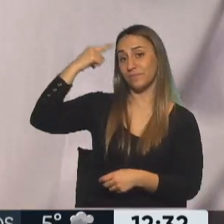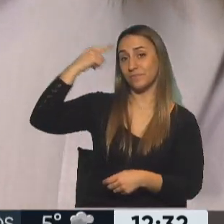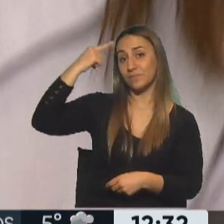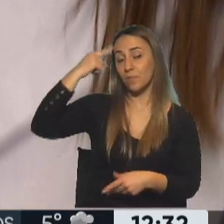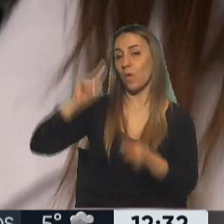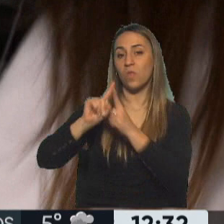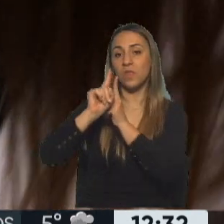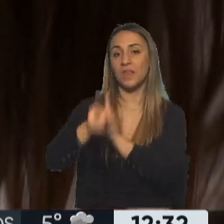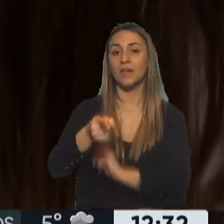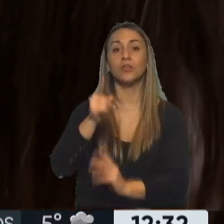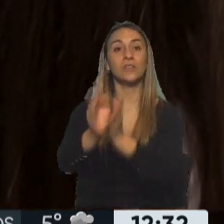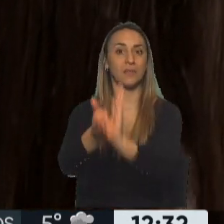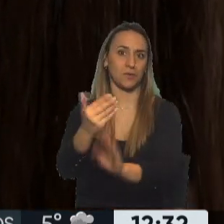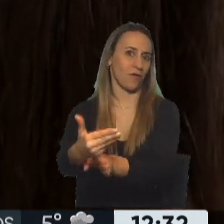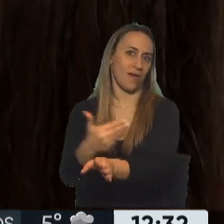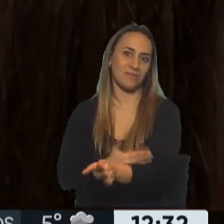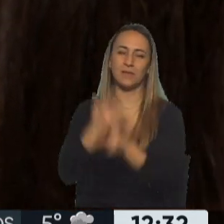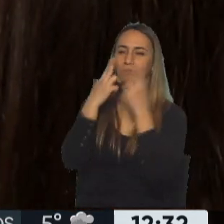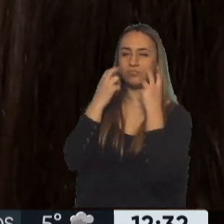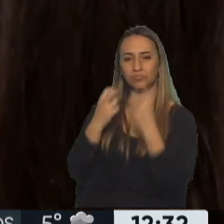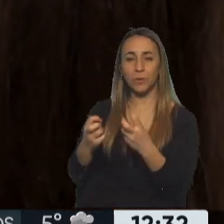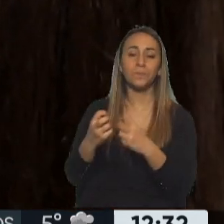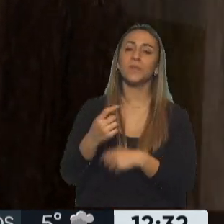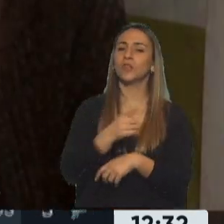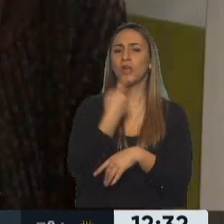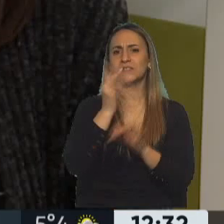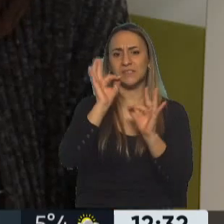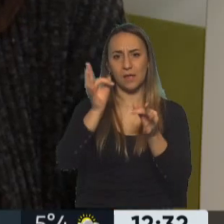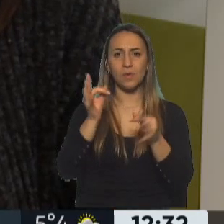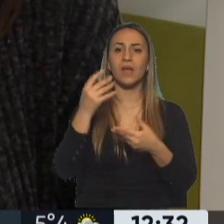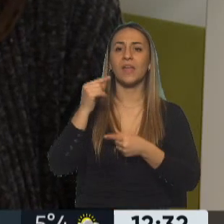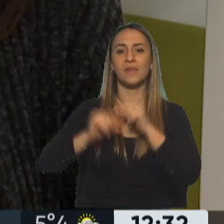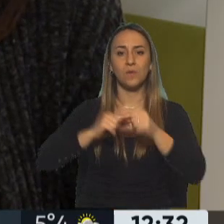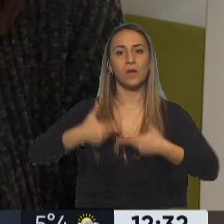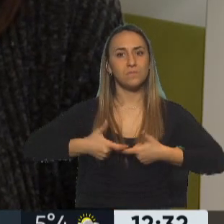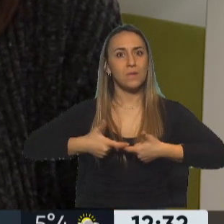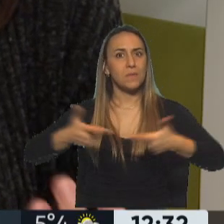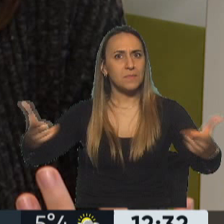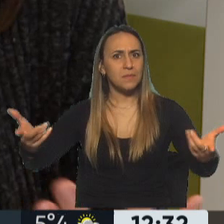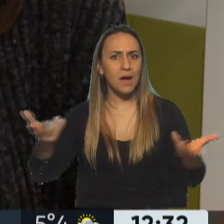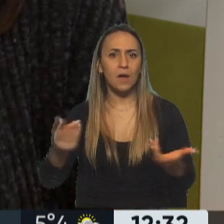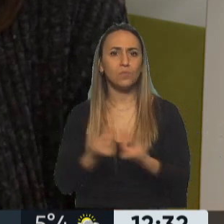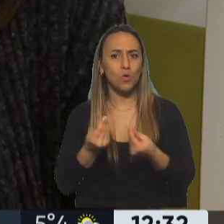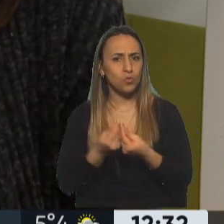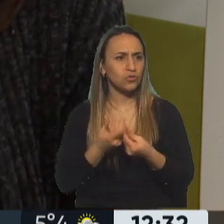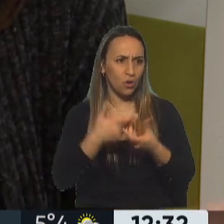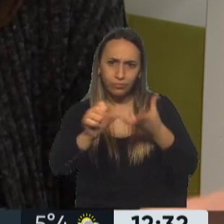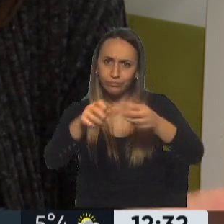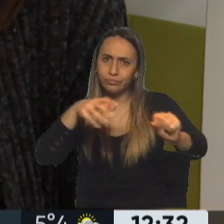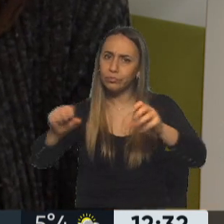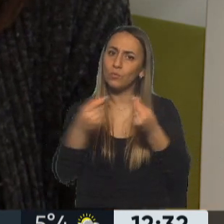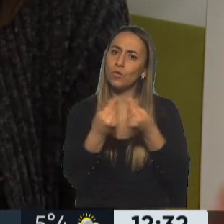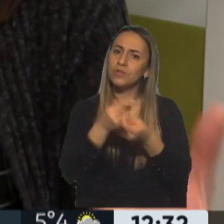tratamiento indicado. Son patologías que se sabe que están cada vez más en aumento, se diagnostican mucho, y lo que nosotros tratamos